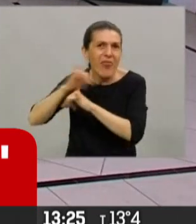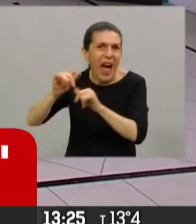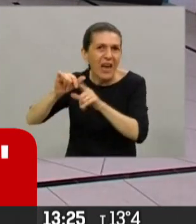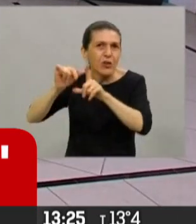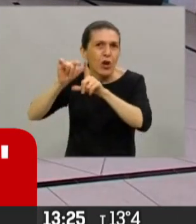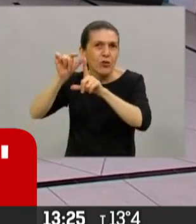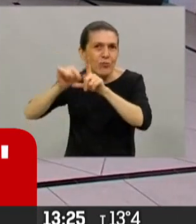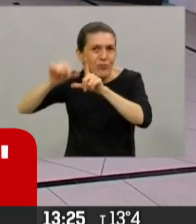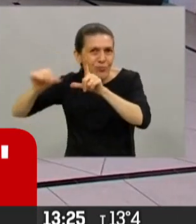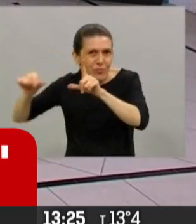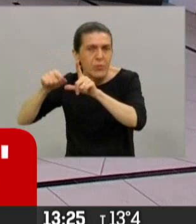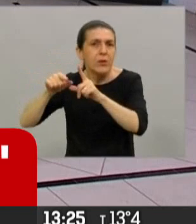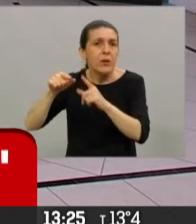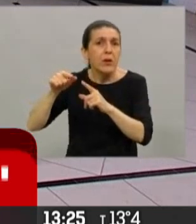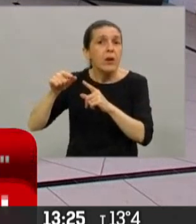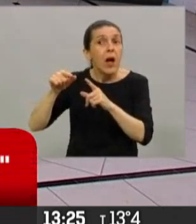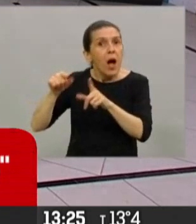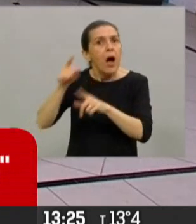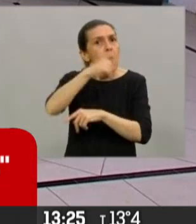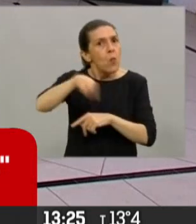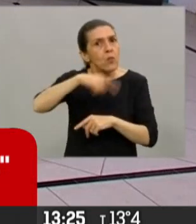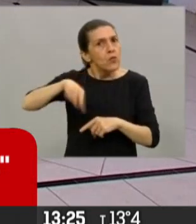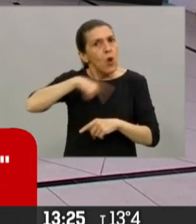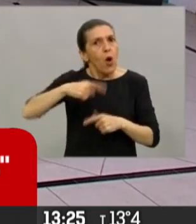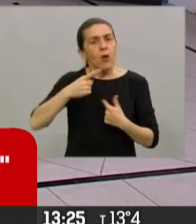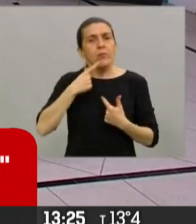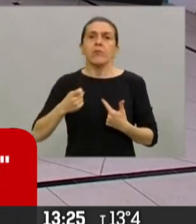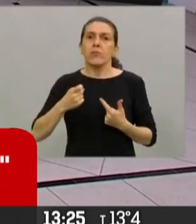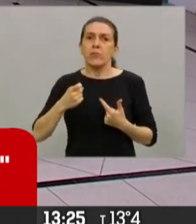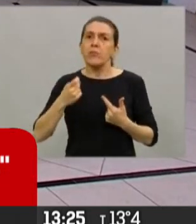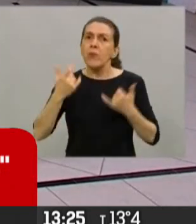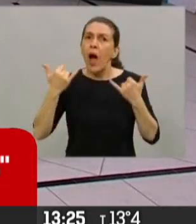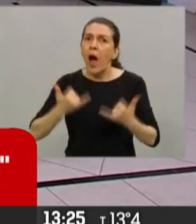bueno, allí están las fuentes, dan cuenta de que todo esto